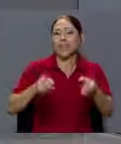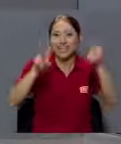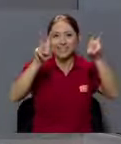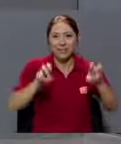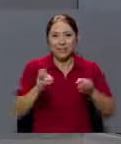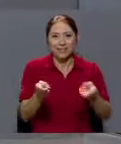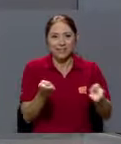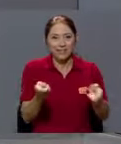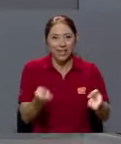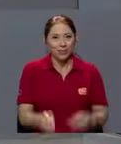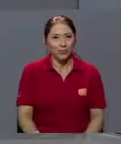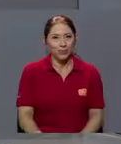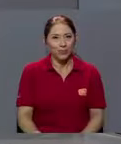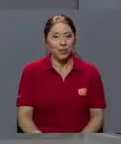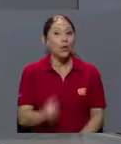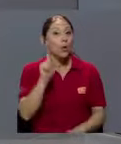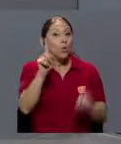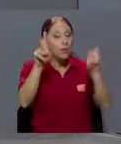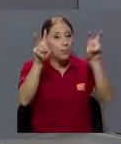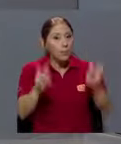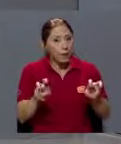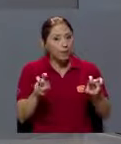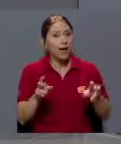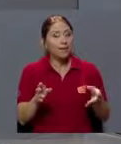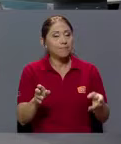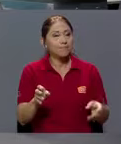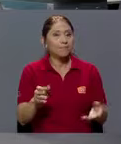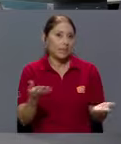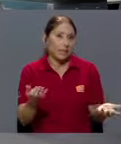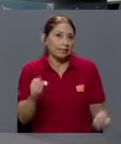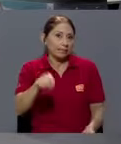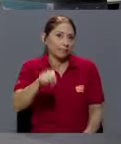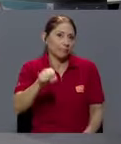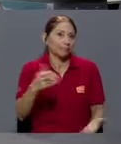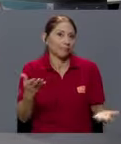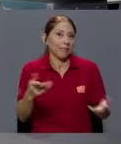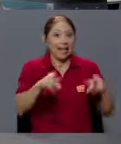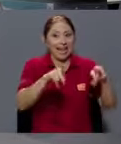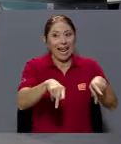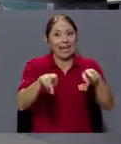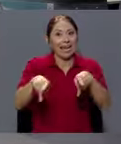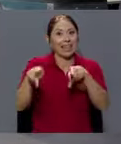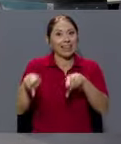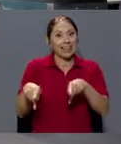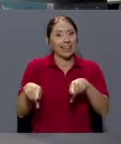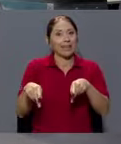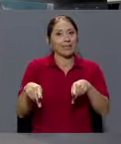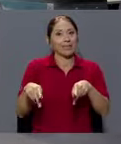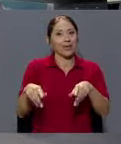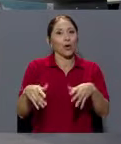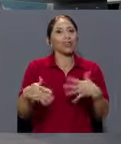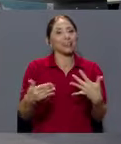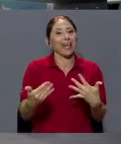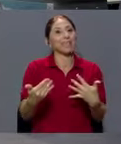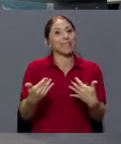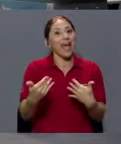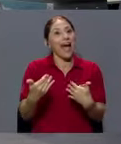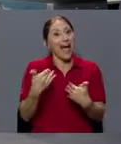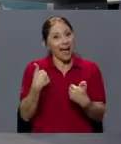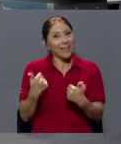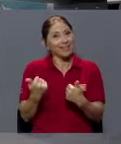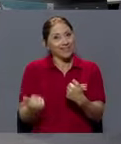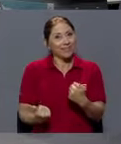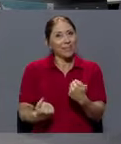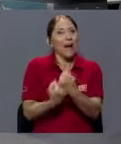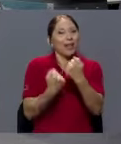bachillerato. Una prueba que sí, que o sea, la gente le tiene, o sea, hay respaldo por la prueba, eso es un hecho, ¿verdad? Las